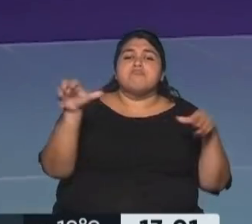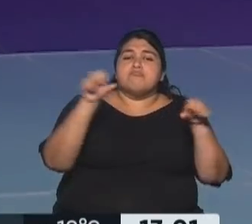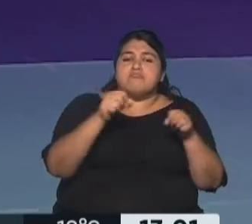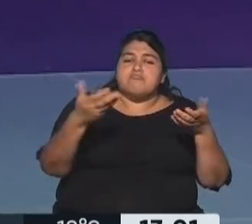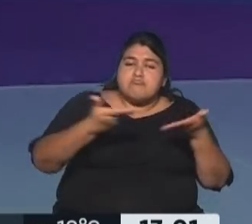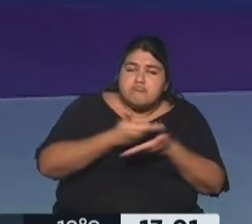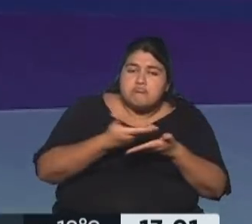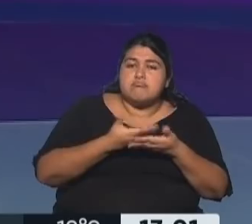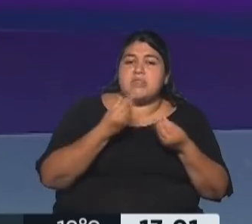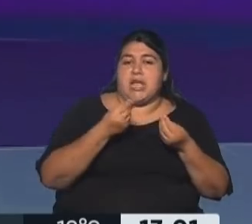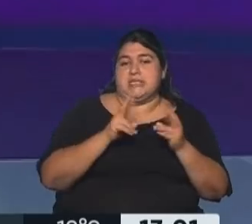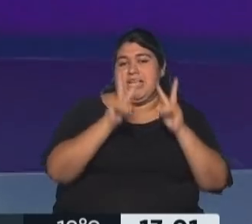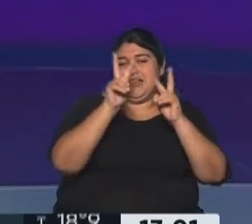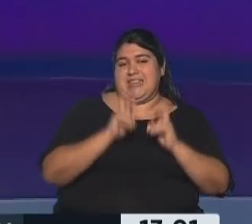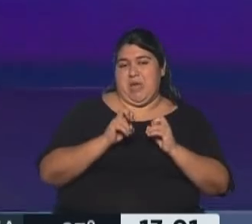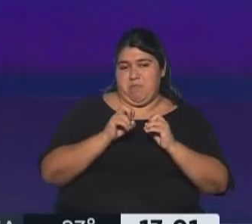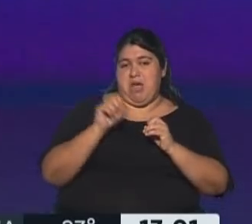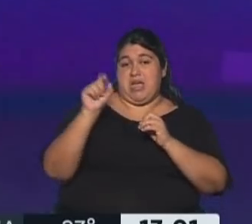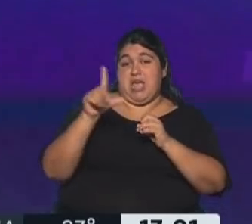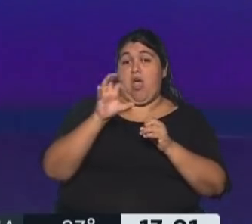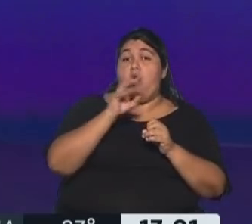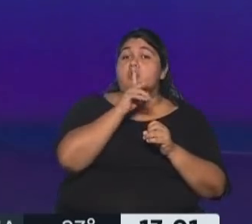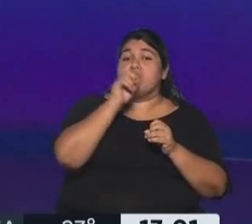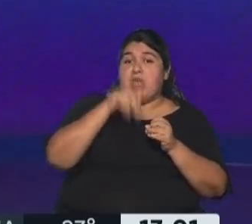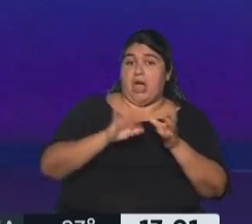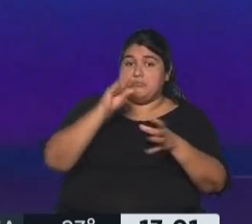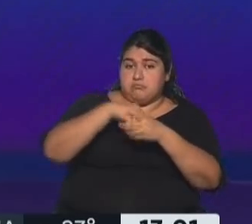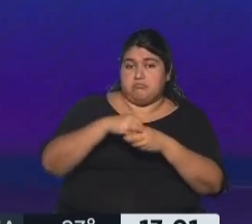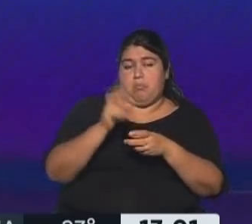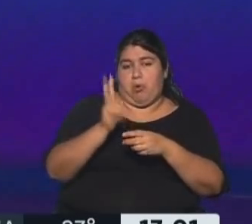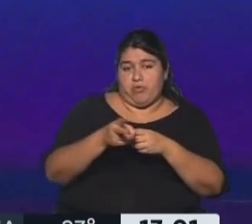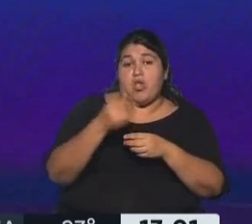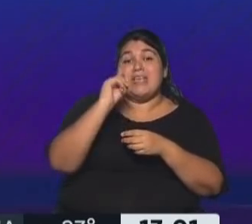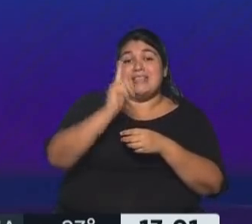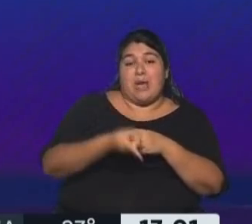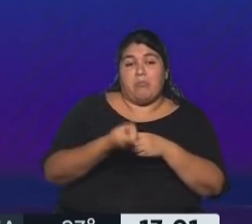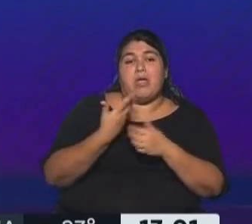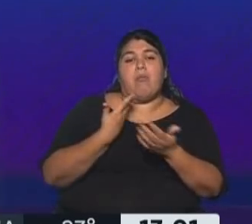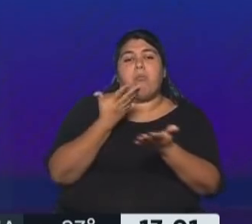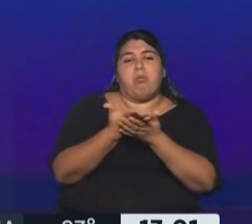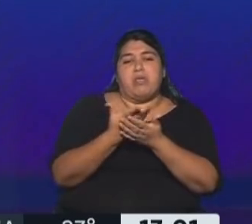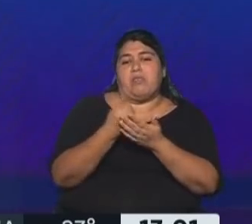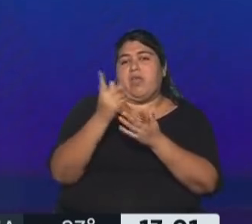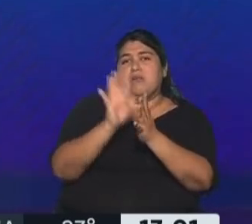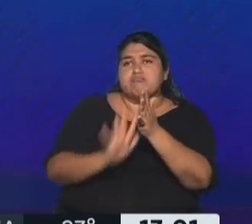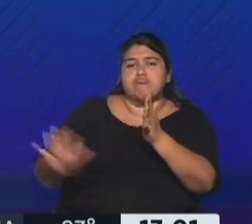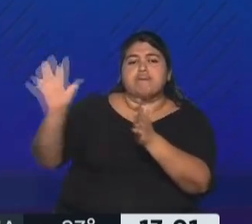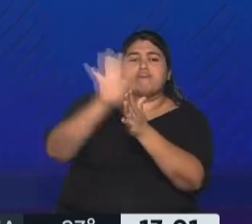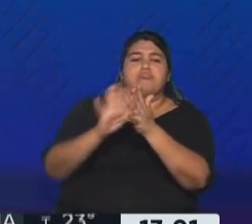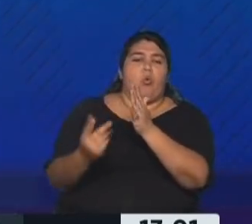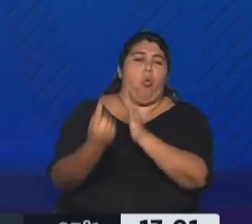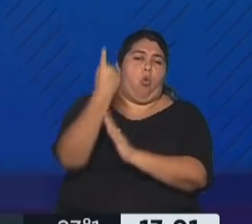con énfasis en el rechazo a la expansión de la OTAN y la adhesión al principio de una sola China.